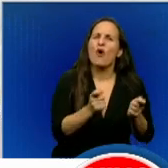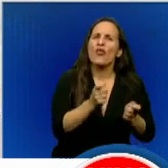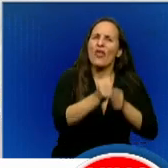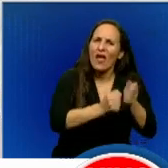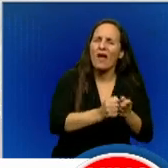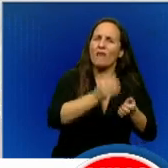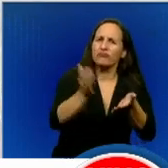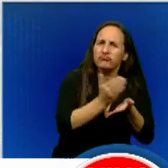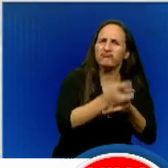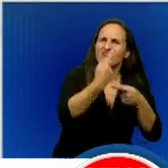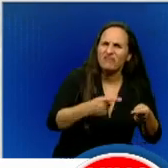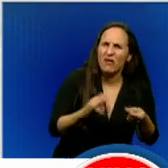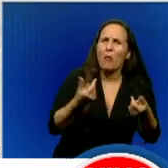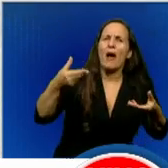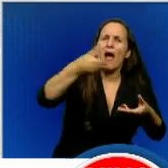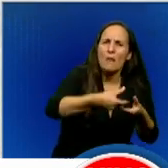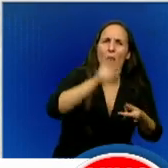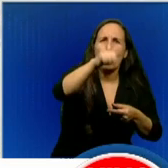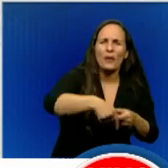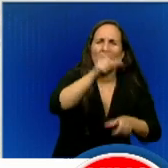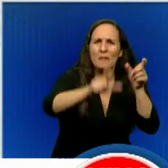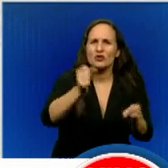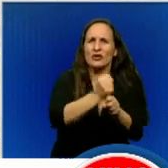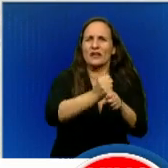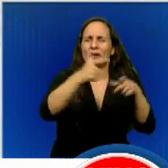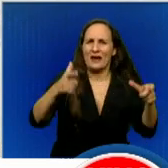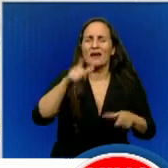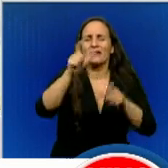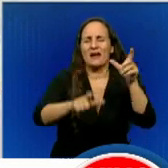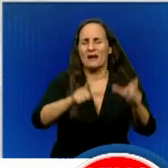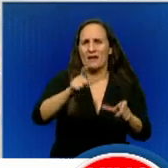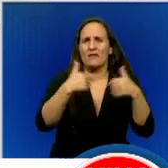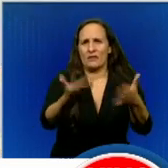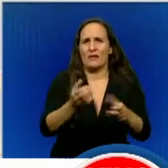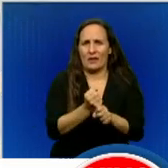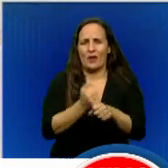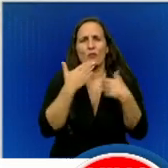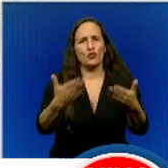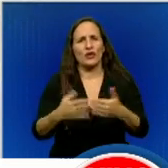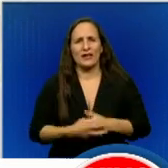que inviertan de los que generan fuentes de trabajo y de los que trabajan muchas gracias